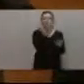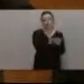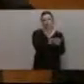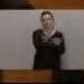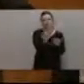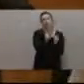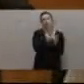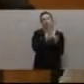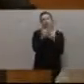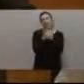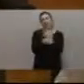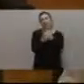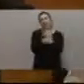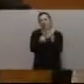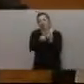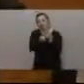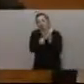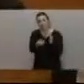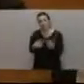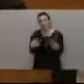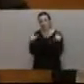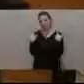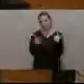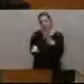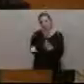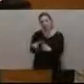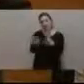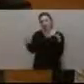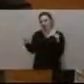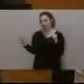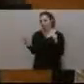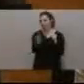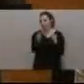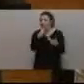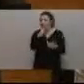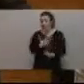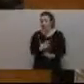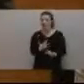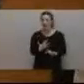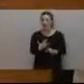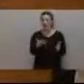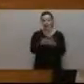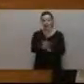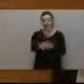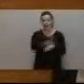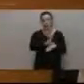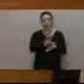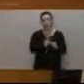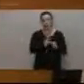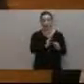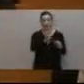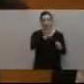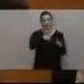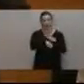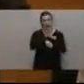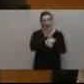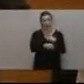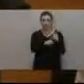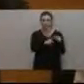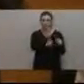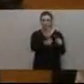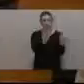cercanía, responsabilidad y entendimiento, de lo que a día de hoy su consejería y su gestión